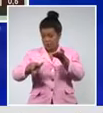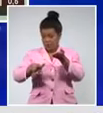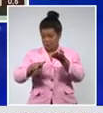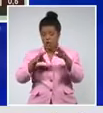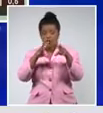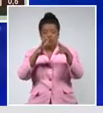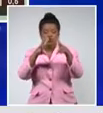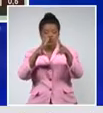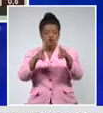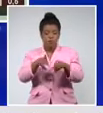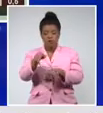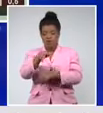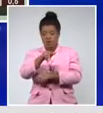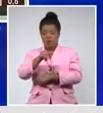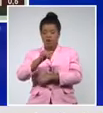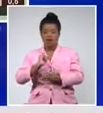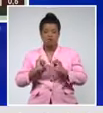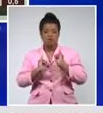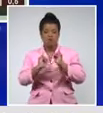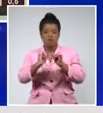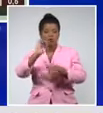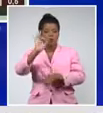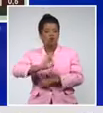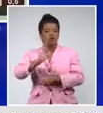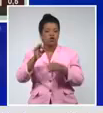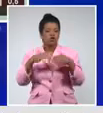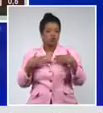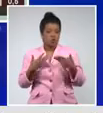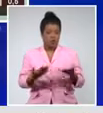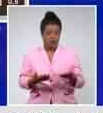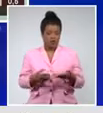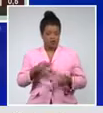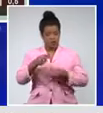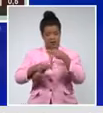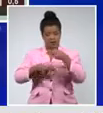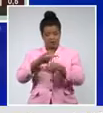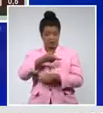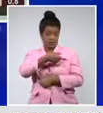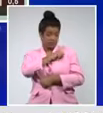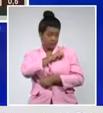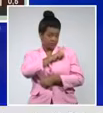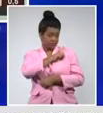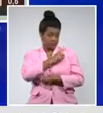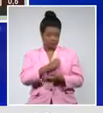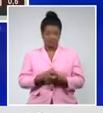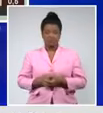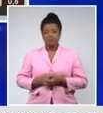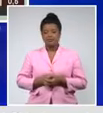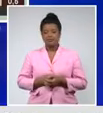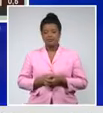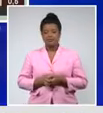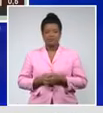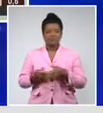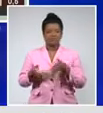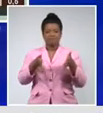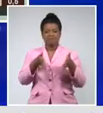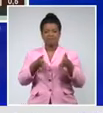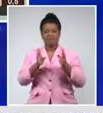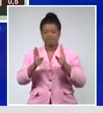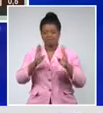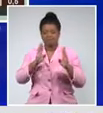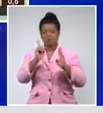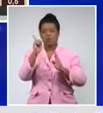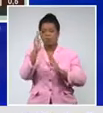de muestras que se procesaron en el día de ayer. Como ocurre hace más de un mes, predominan